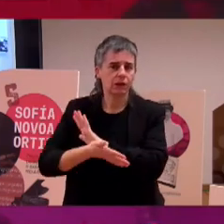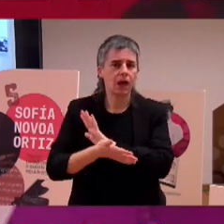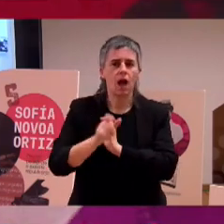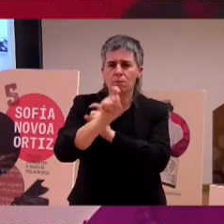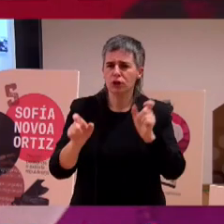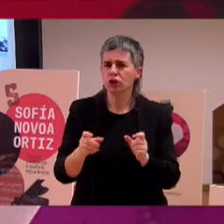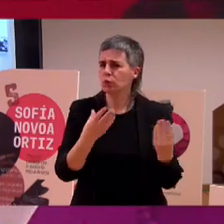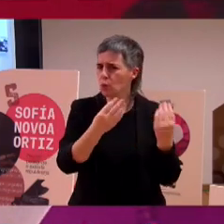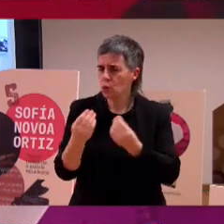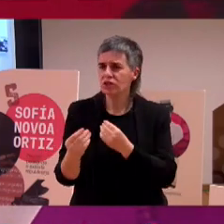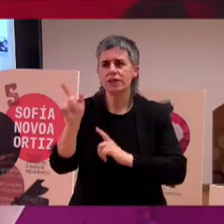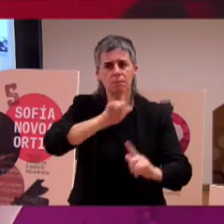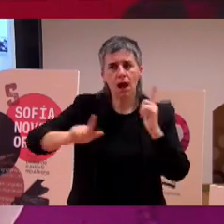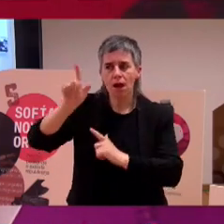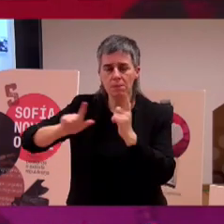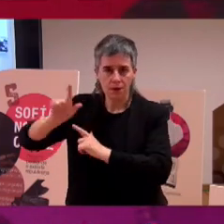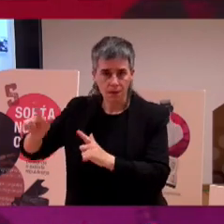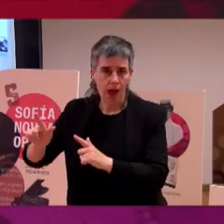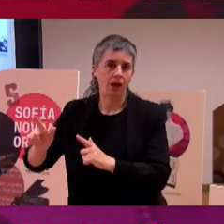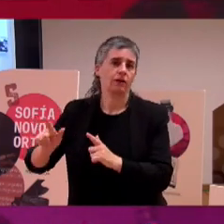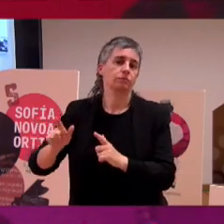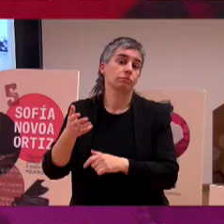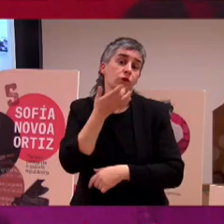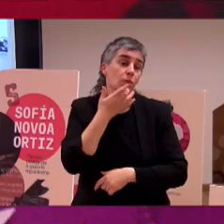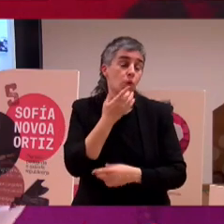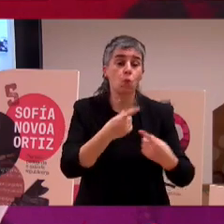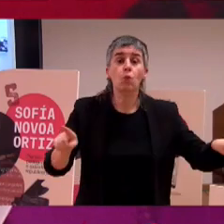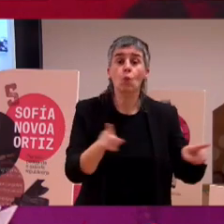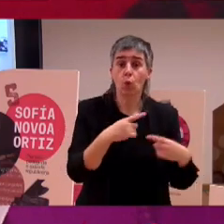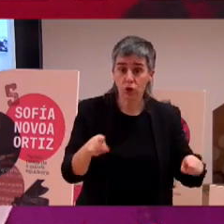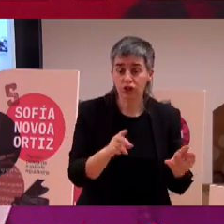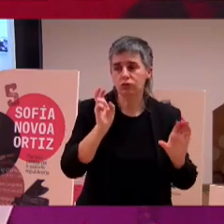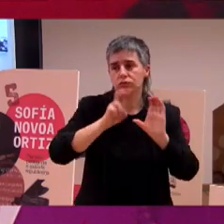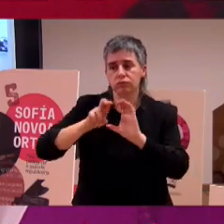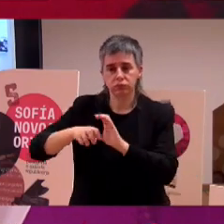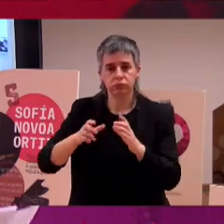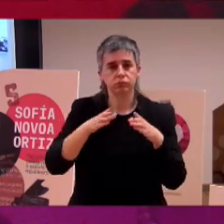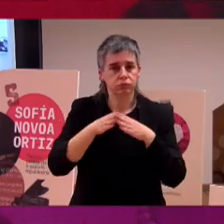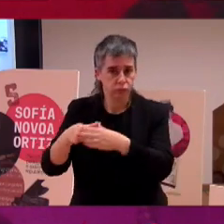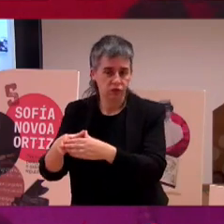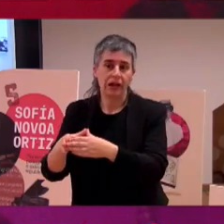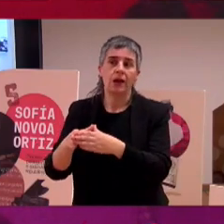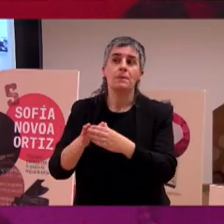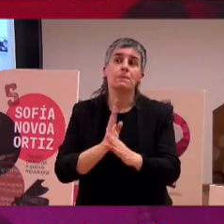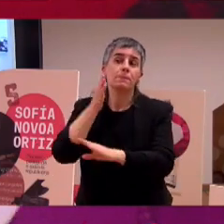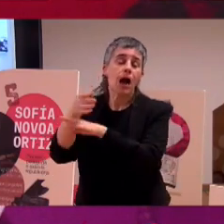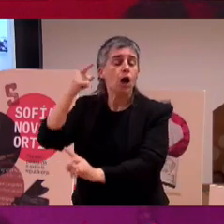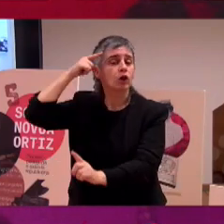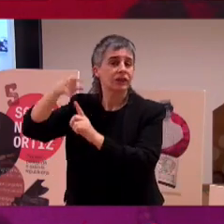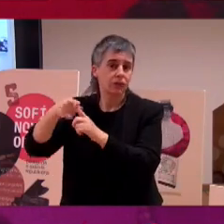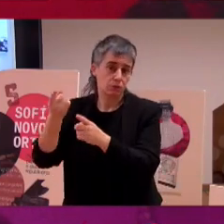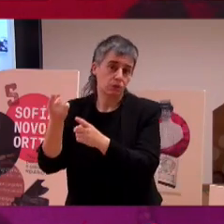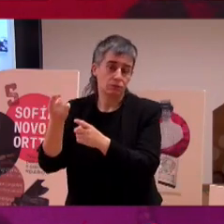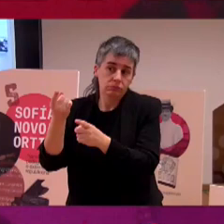viaxeiros que iban a emigrar alá, sino de músicos, de paso, que actúan en cafés e en ocasión sí que se instalan tamén na